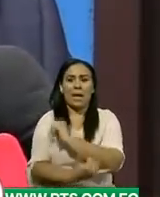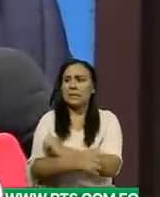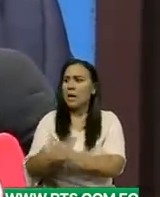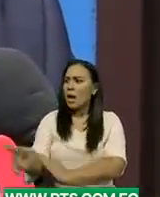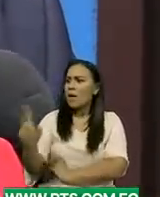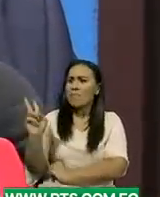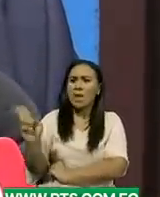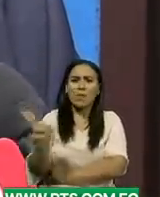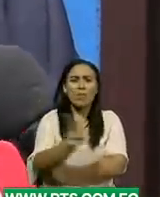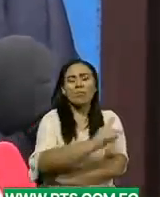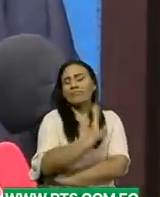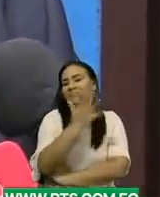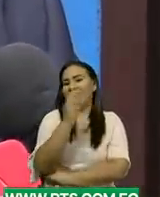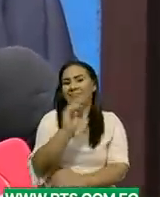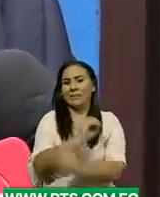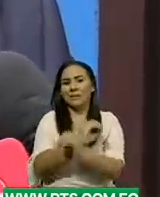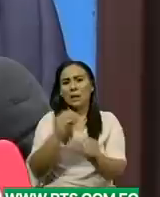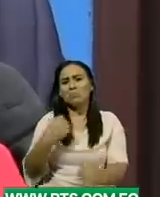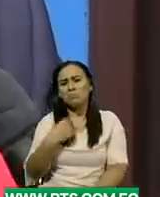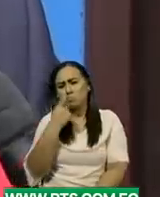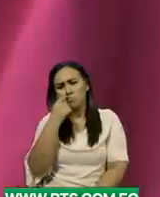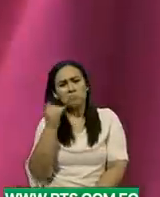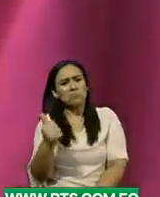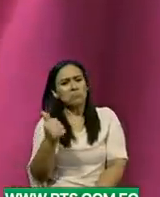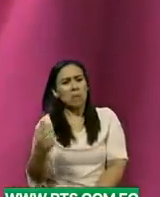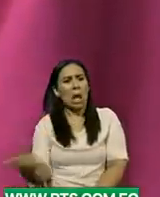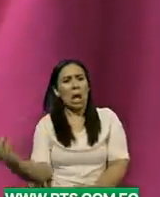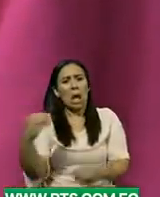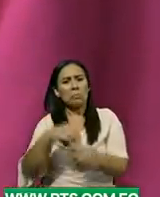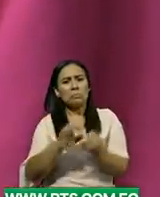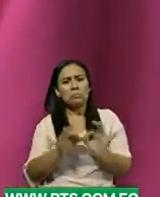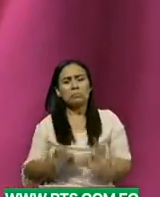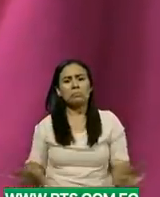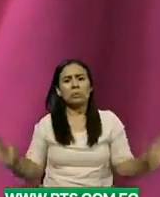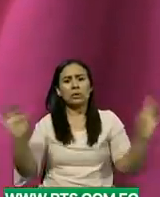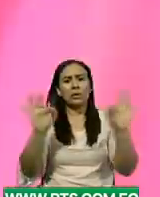no hay nada similar a esto. Yo creo que es un intento